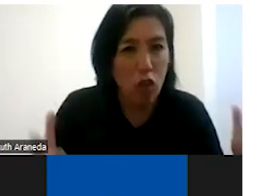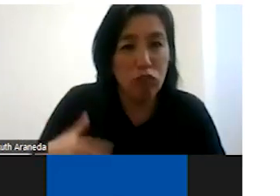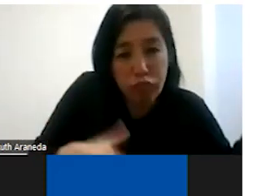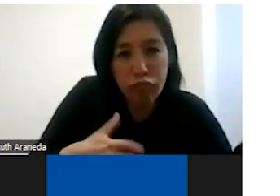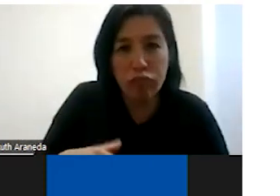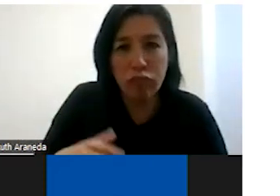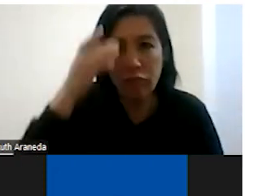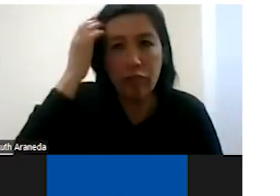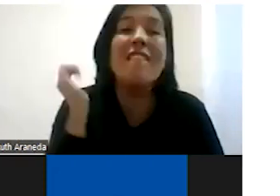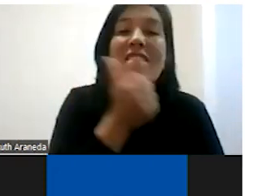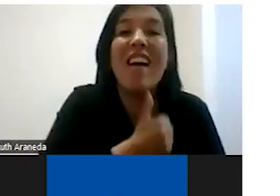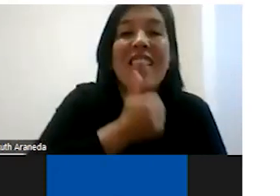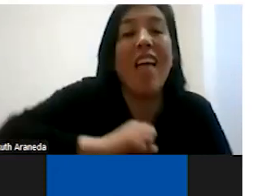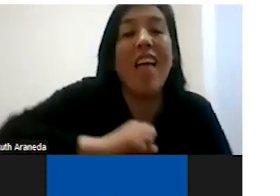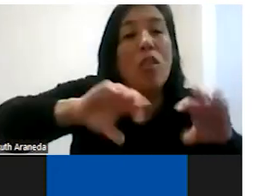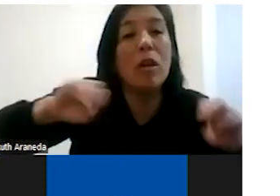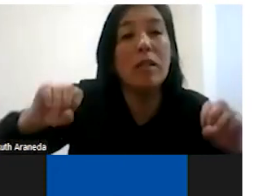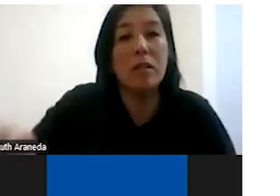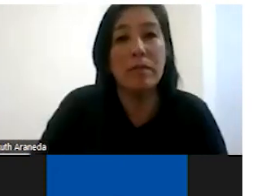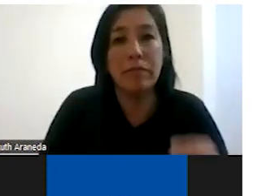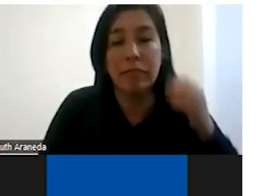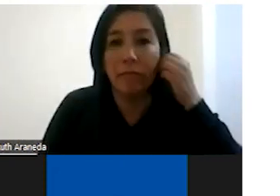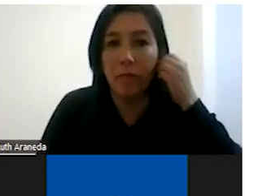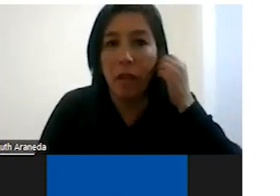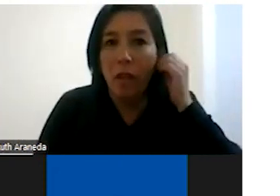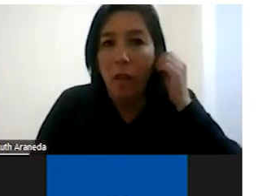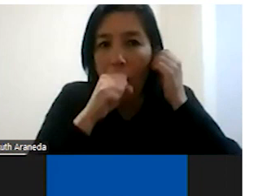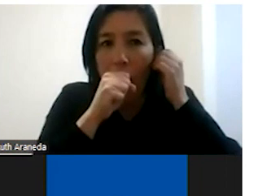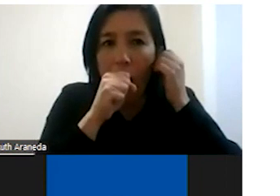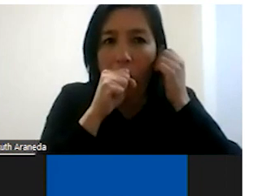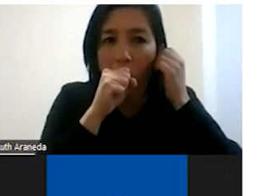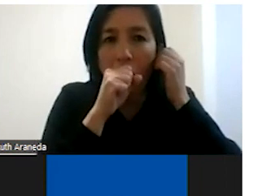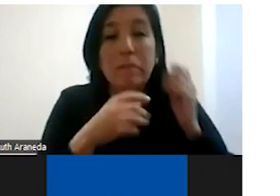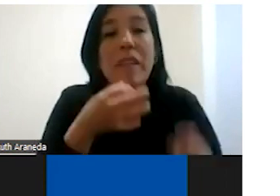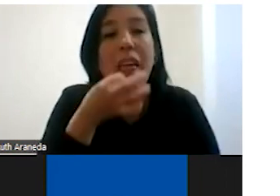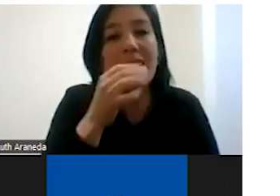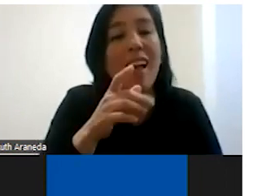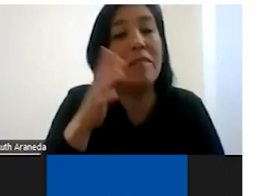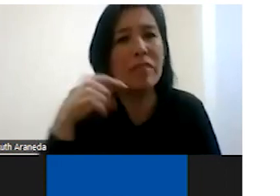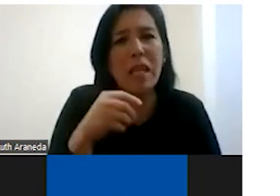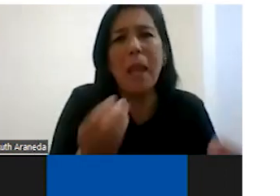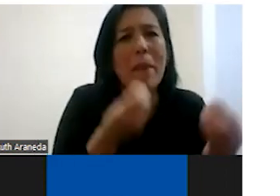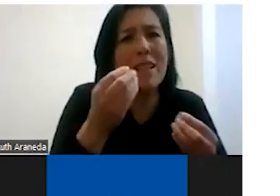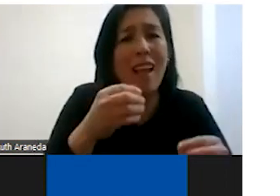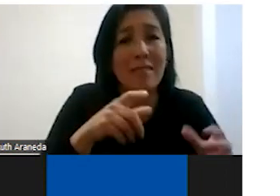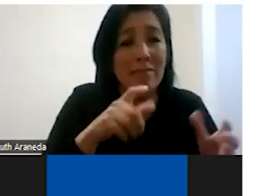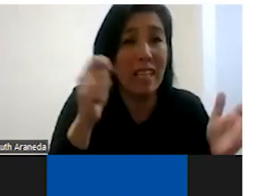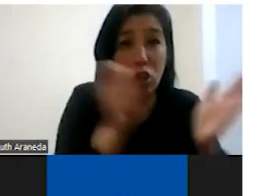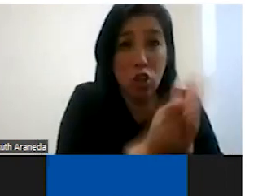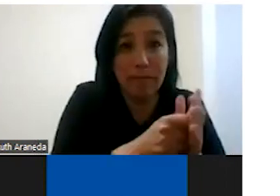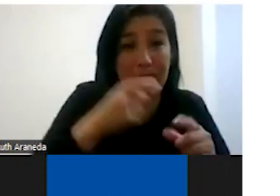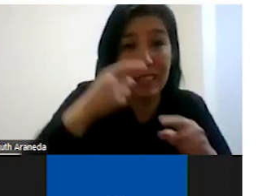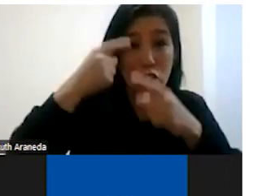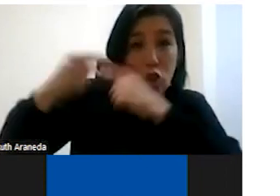consecuencia de la colonización. Sin ir más lejos. Entonces, bueno, la respuesta, por un lado. Y el periodo, ese bache histórico, a ver, ¿a qué se...? Histórico yo no